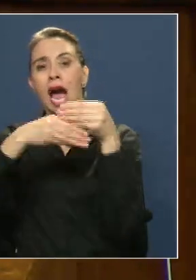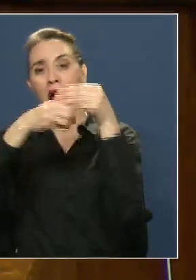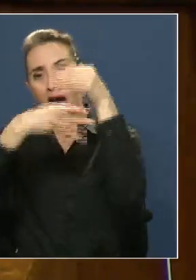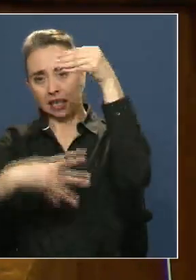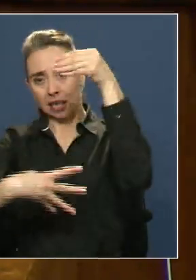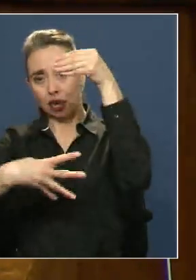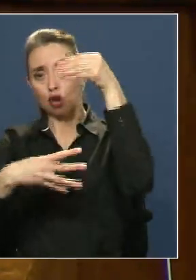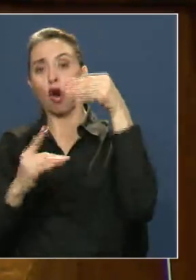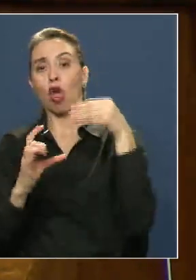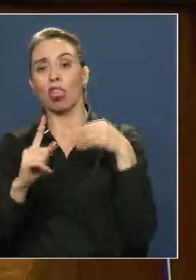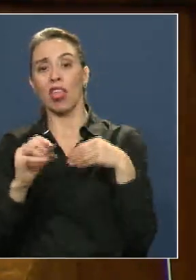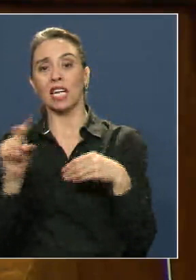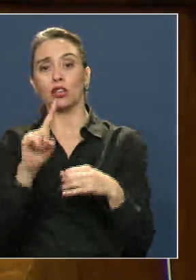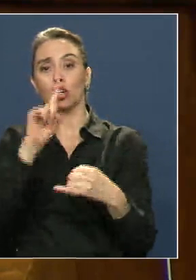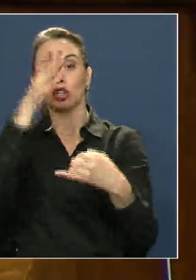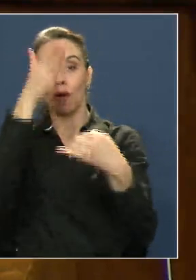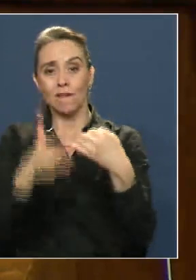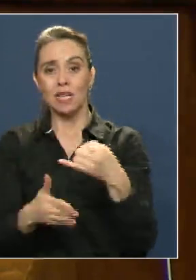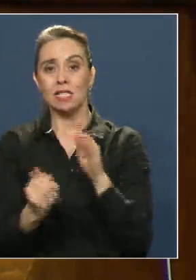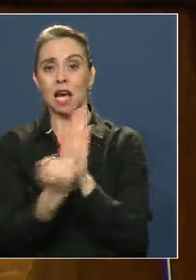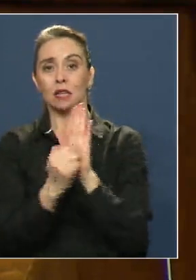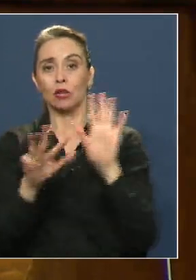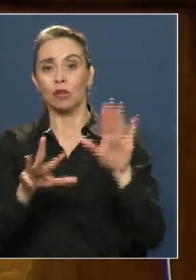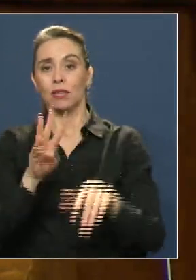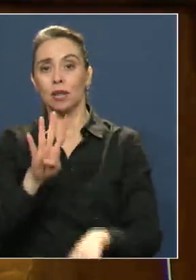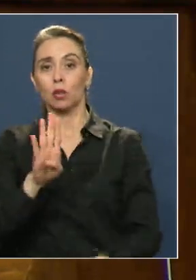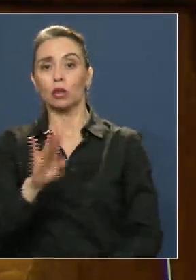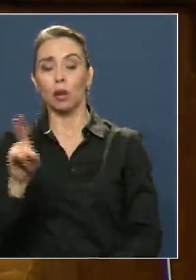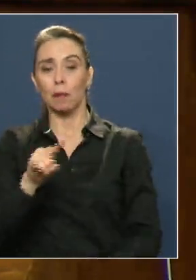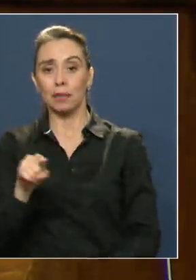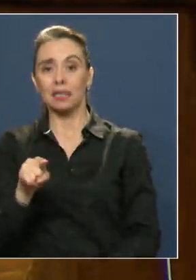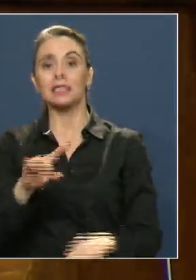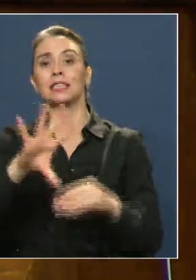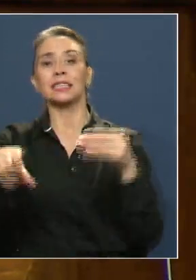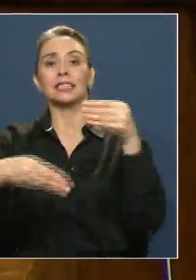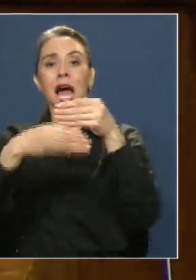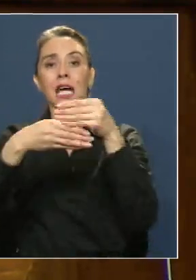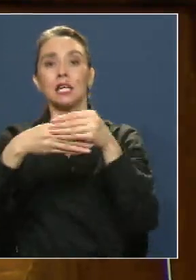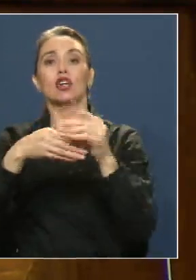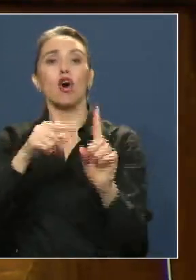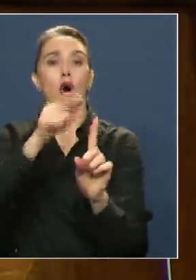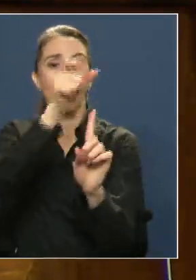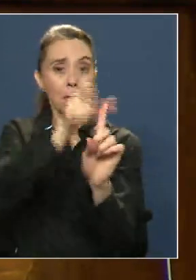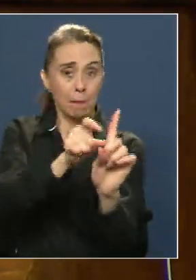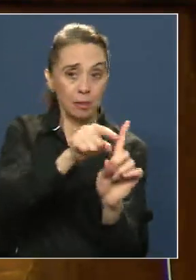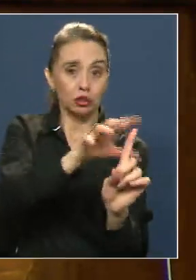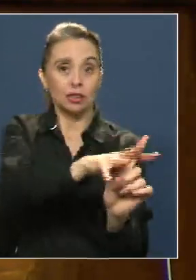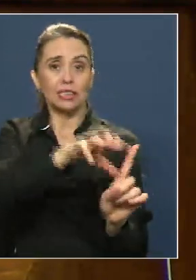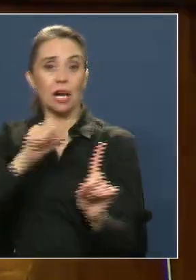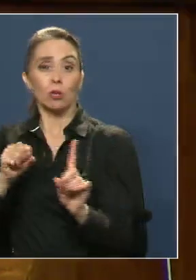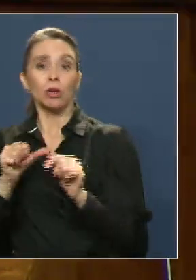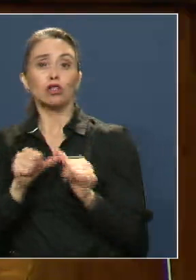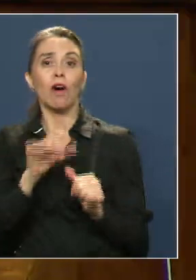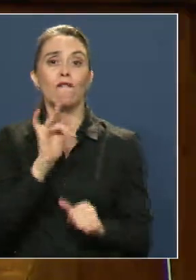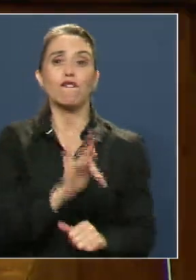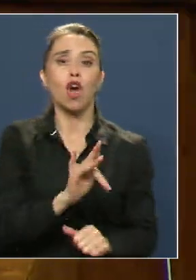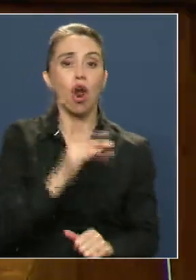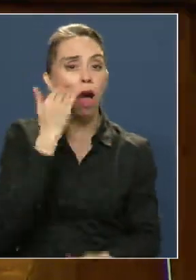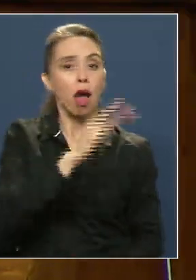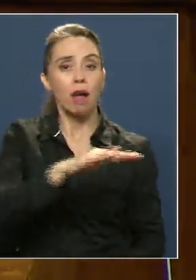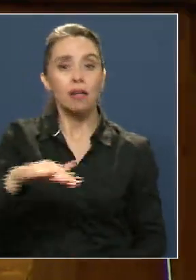delitos imprescriptibles del artículo 94 bis propuesto el delito de secuestro en relación con la violación contra menores de